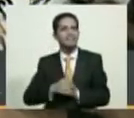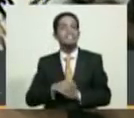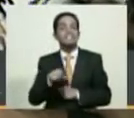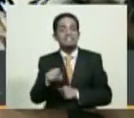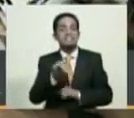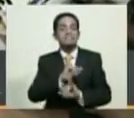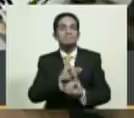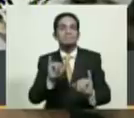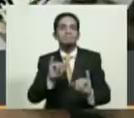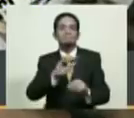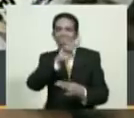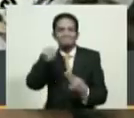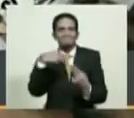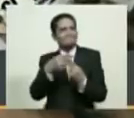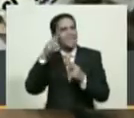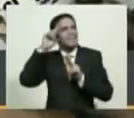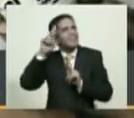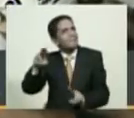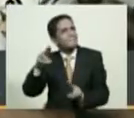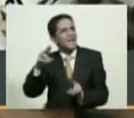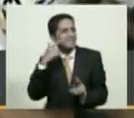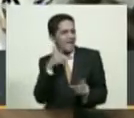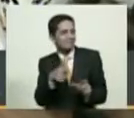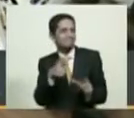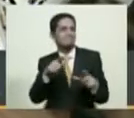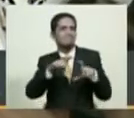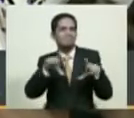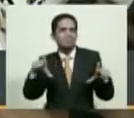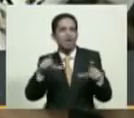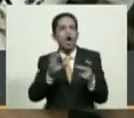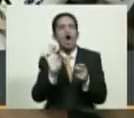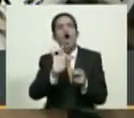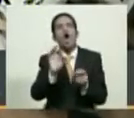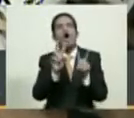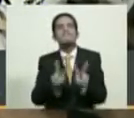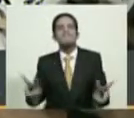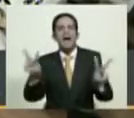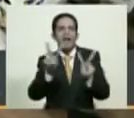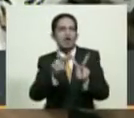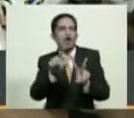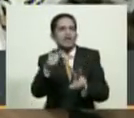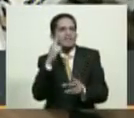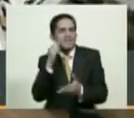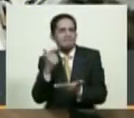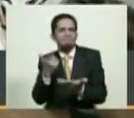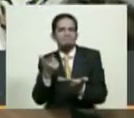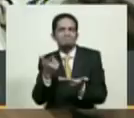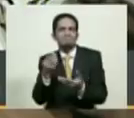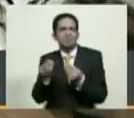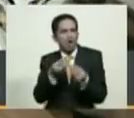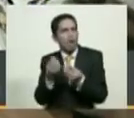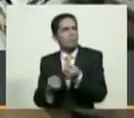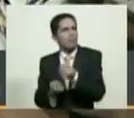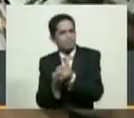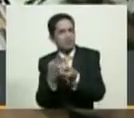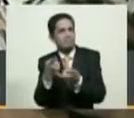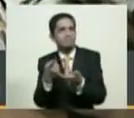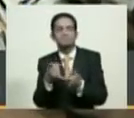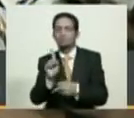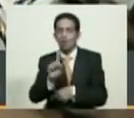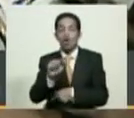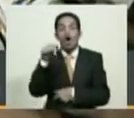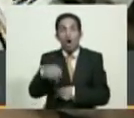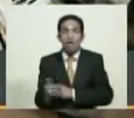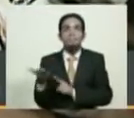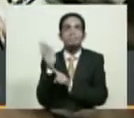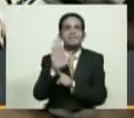más nunca se quiso respetar la unidad, los valores fácticos para respaldar las monedas, sino que por el contrario, hoy nosotros